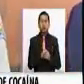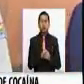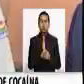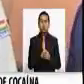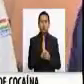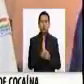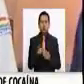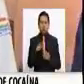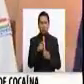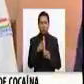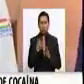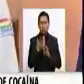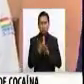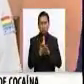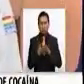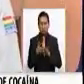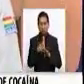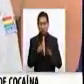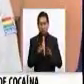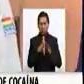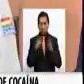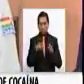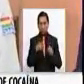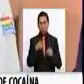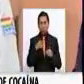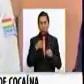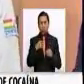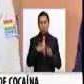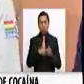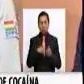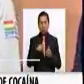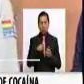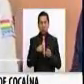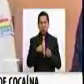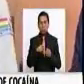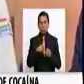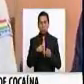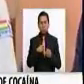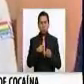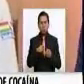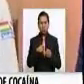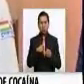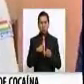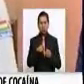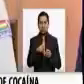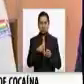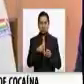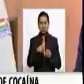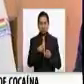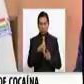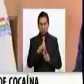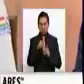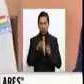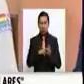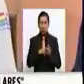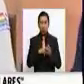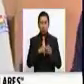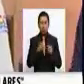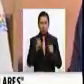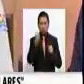manipular la apertura de las cerraduras específicamente